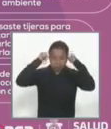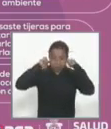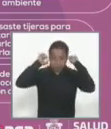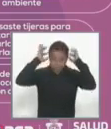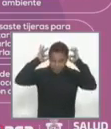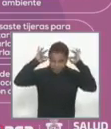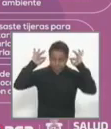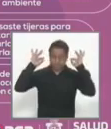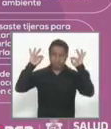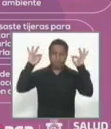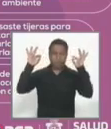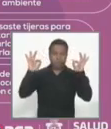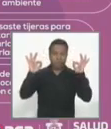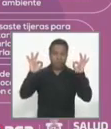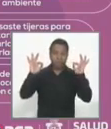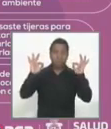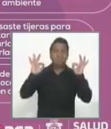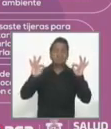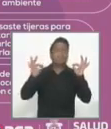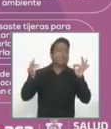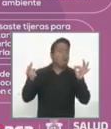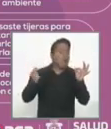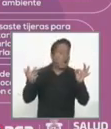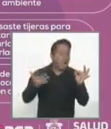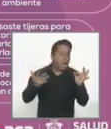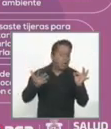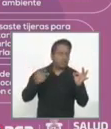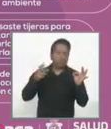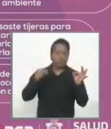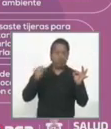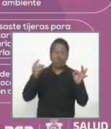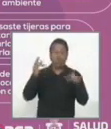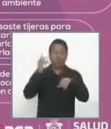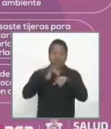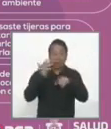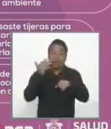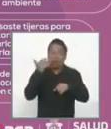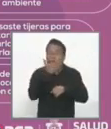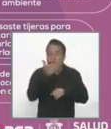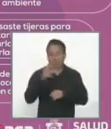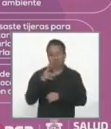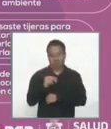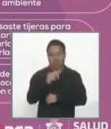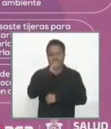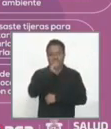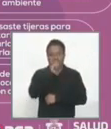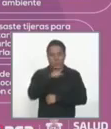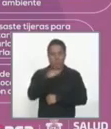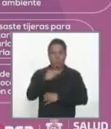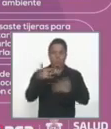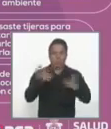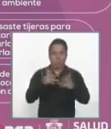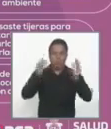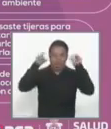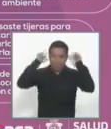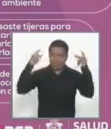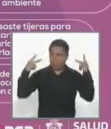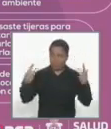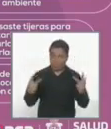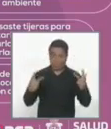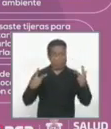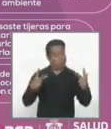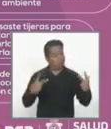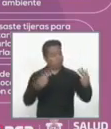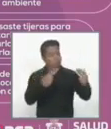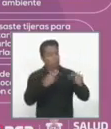por detrás de la oreja, evitando en la medida de lo posible tocar el frente, asegurarse de romper o cortar las ligas de sujeción